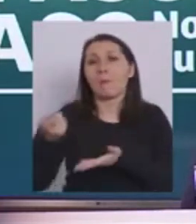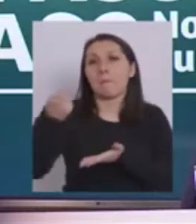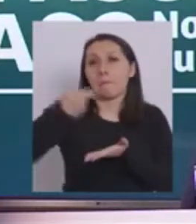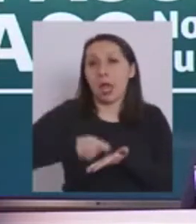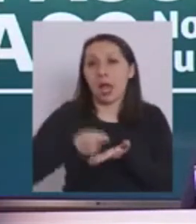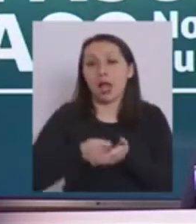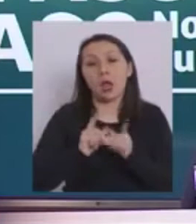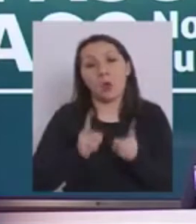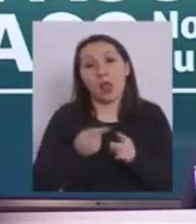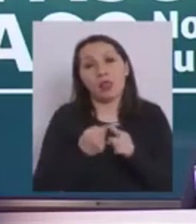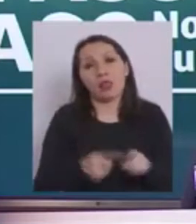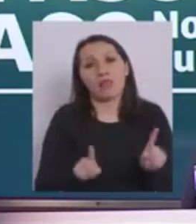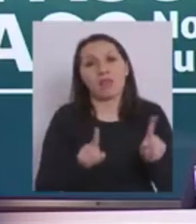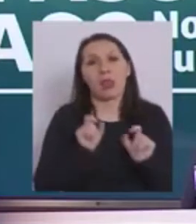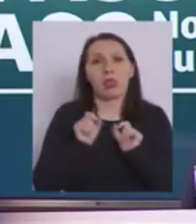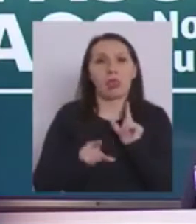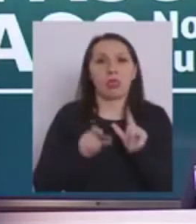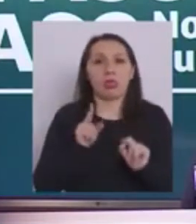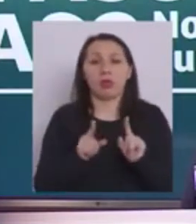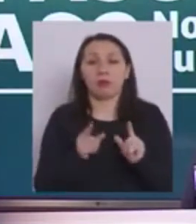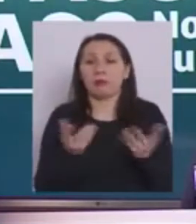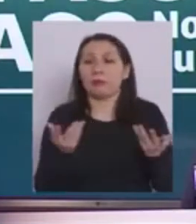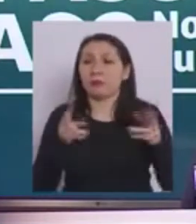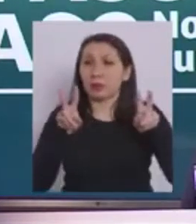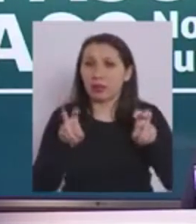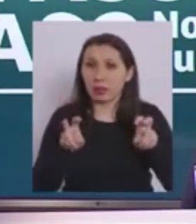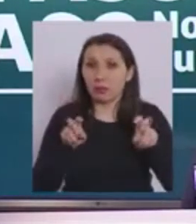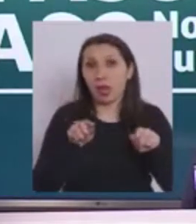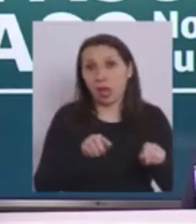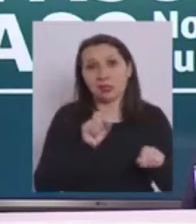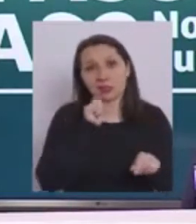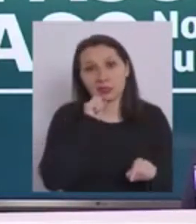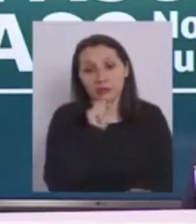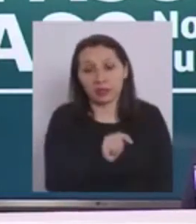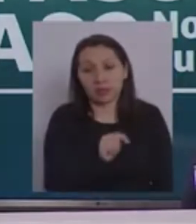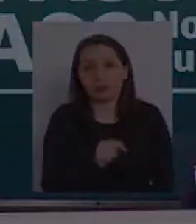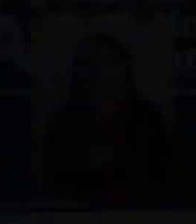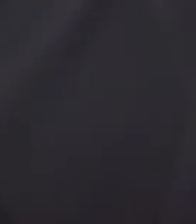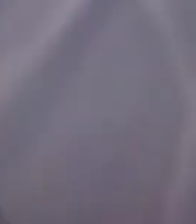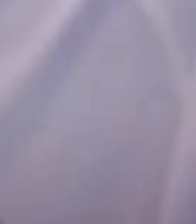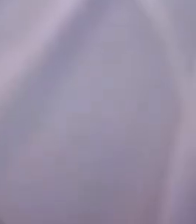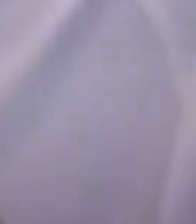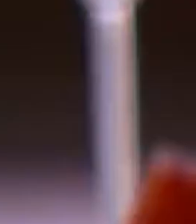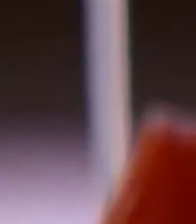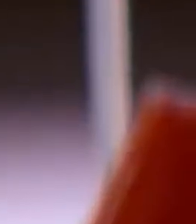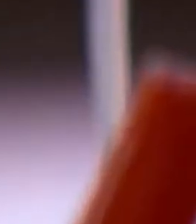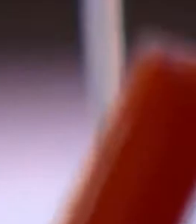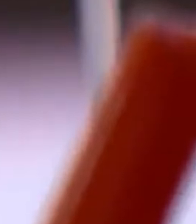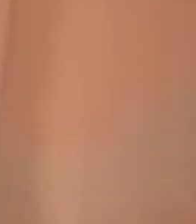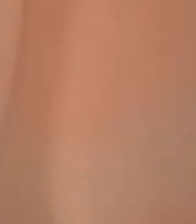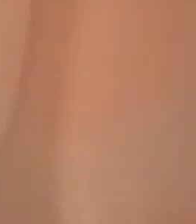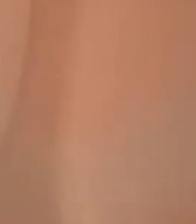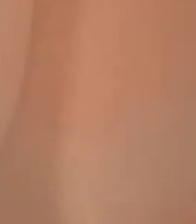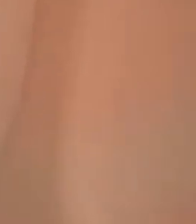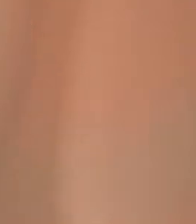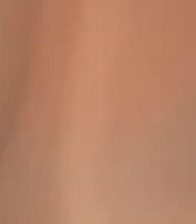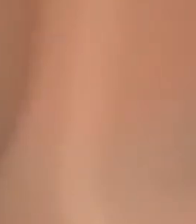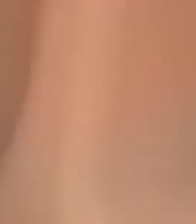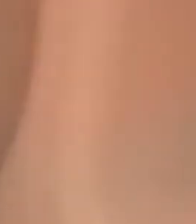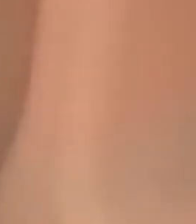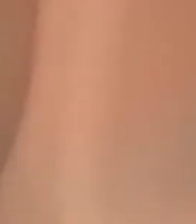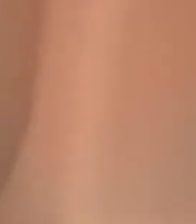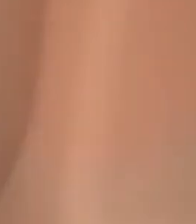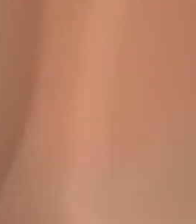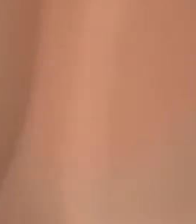su indemnización diferentes argumentos dentro de los cuales se estaban estos preocupaciones la región del maule por un